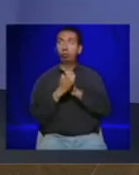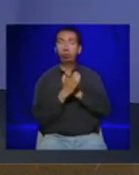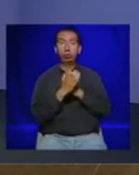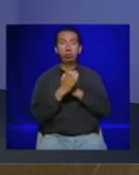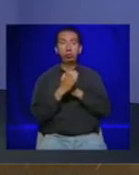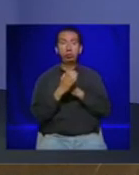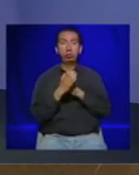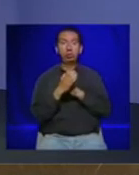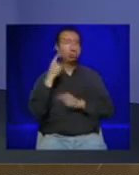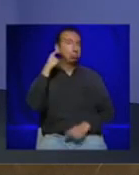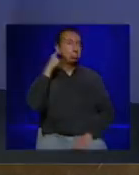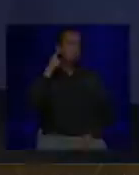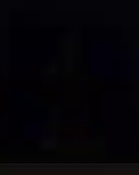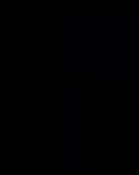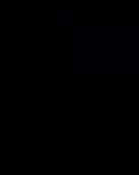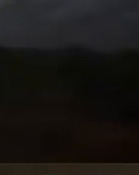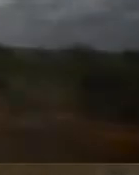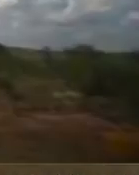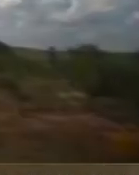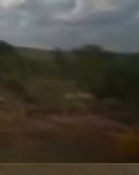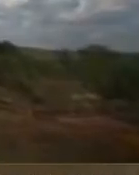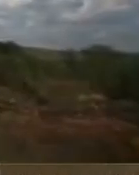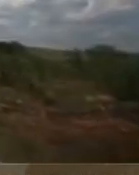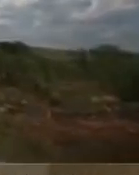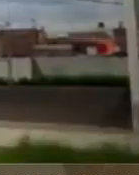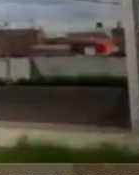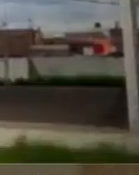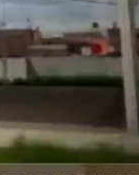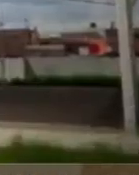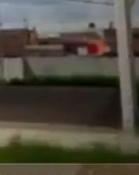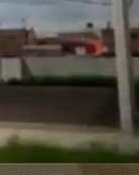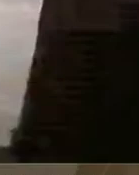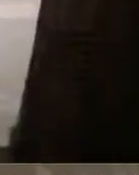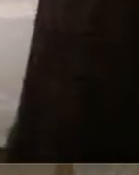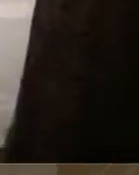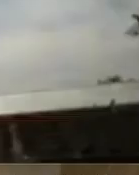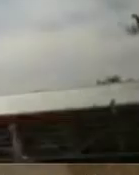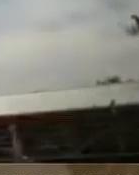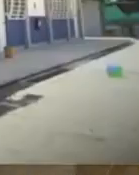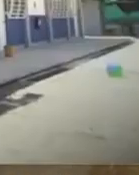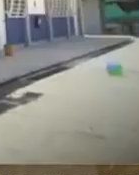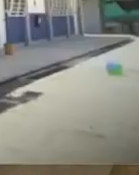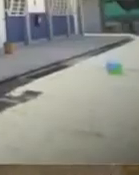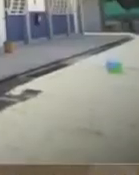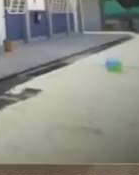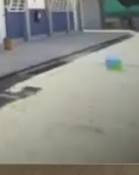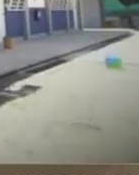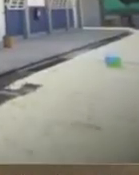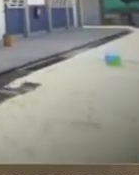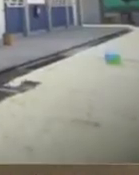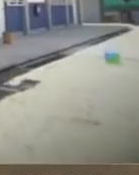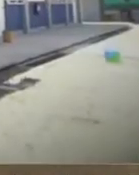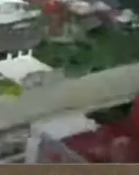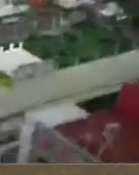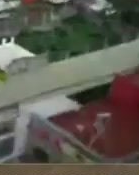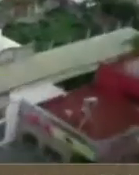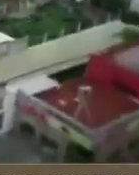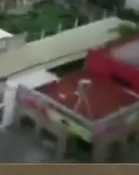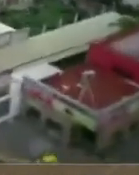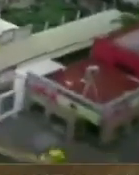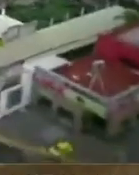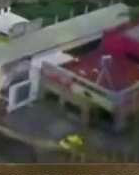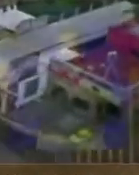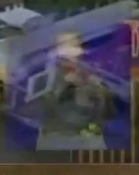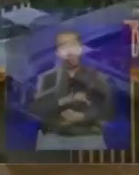2020 y 2021, con el cual se destinarán 6.500 millones de pesos a la obra pública en el